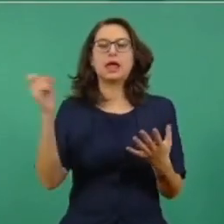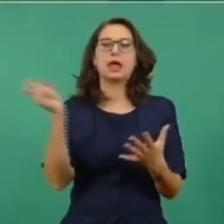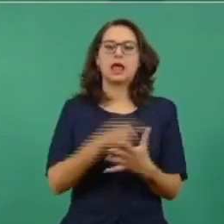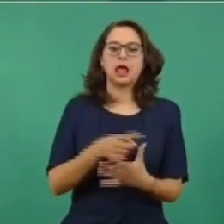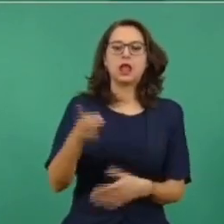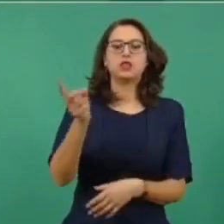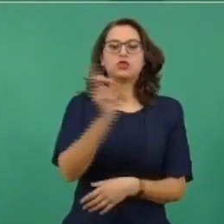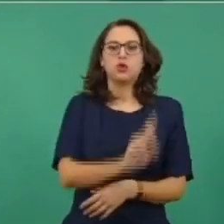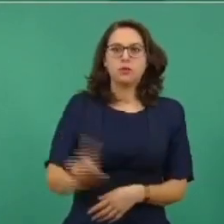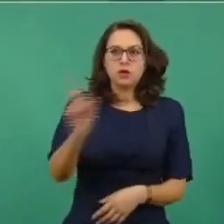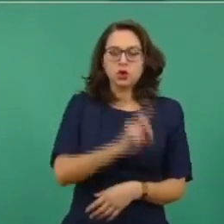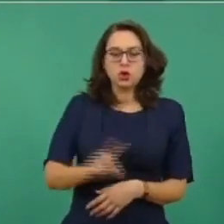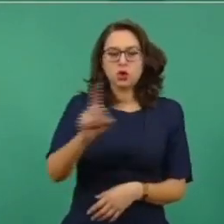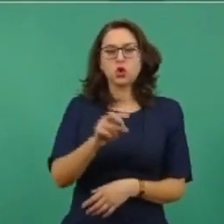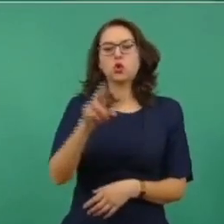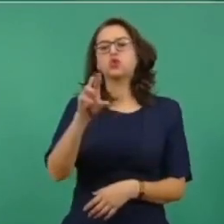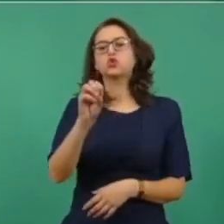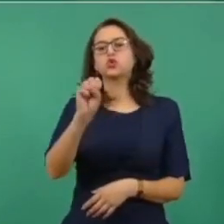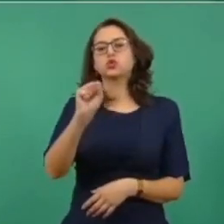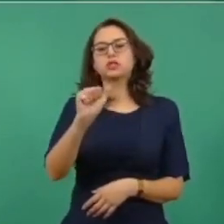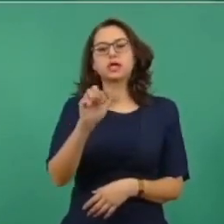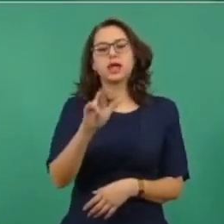y Tijuana. Vamos a